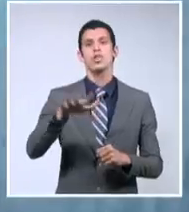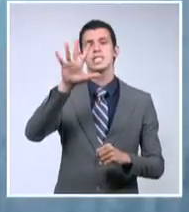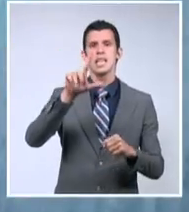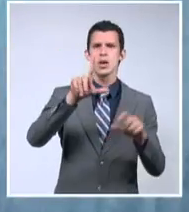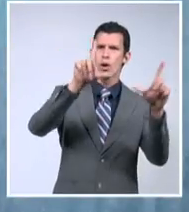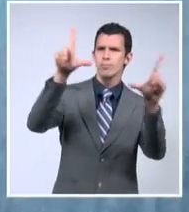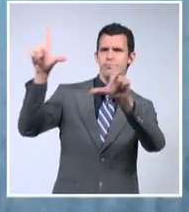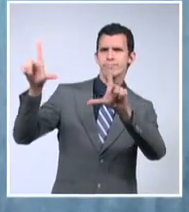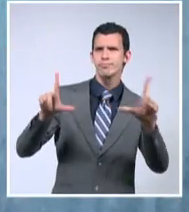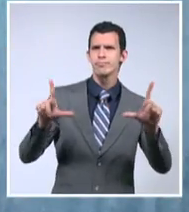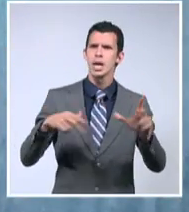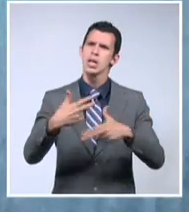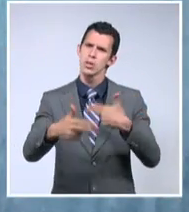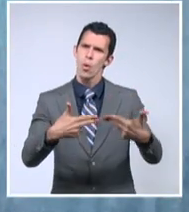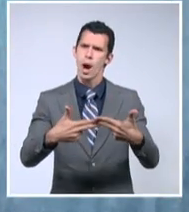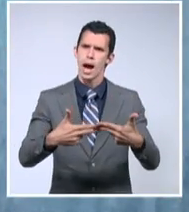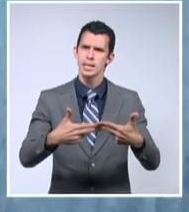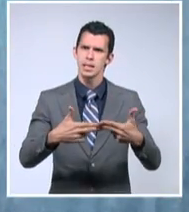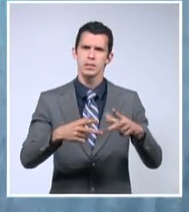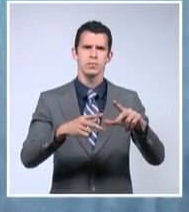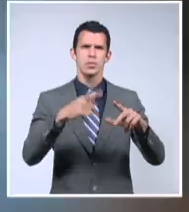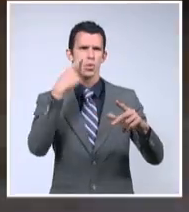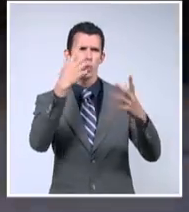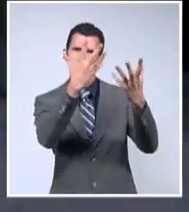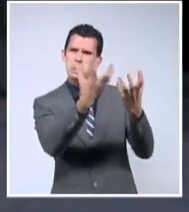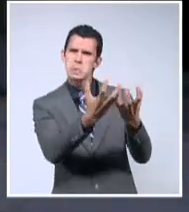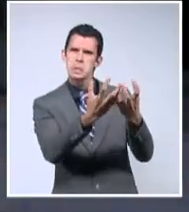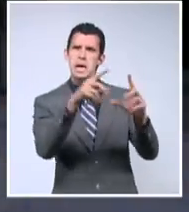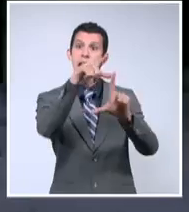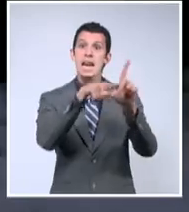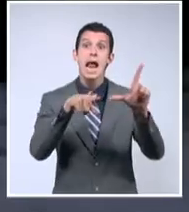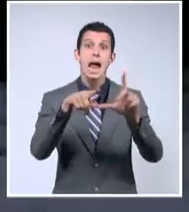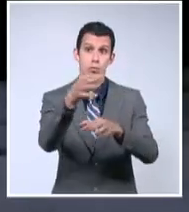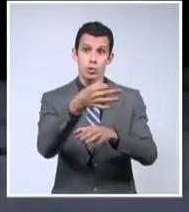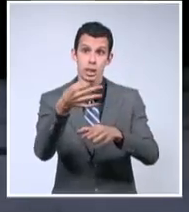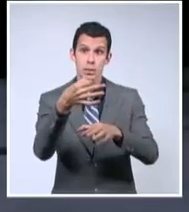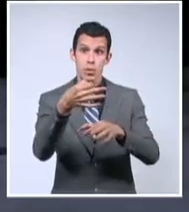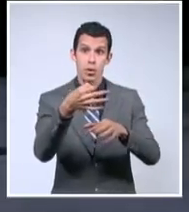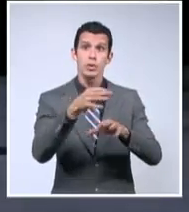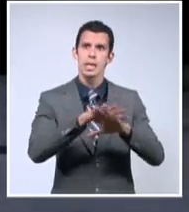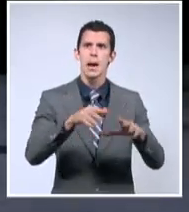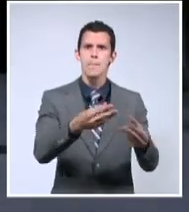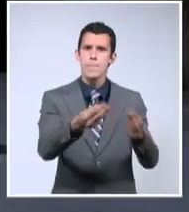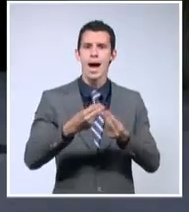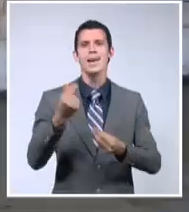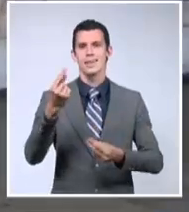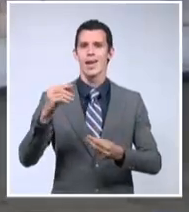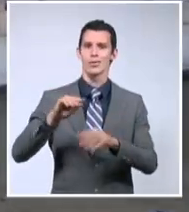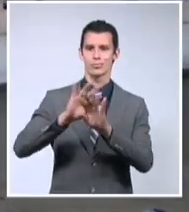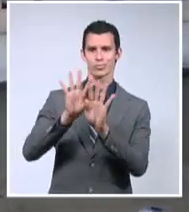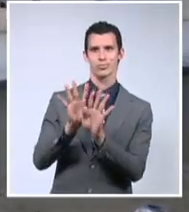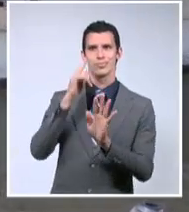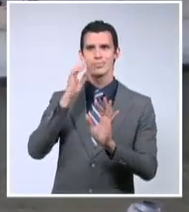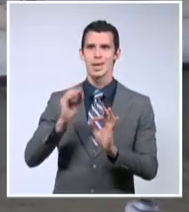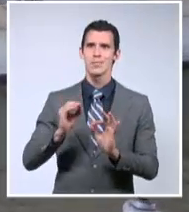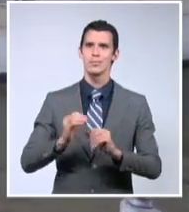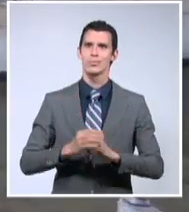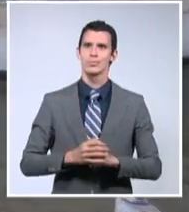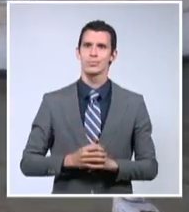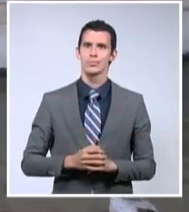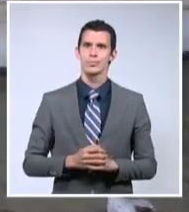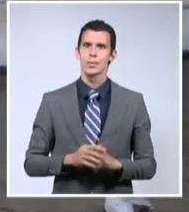derrumbe y todo eso. Recibí por esto 80 sauceros. Tenía la idea de incendiar una tienda que vendían tabaco